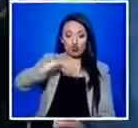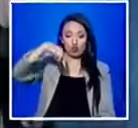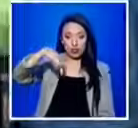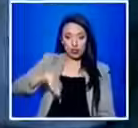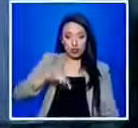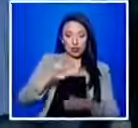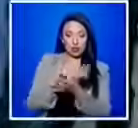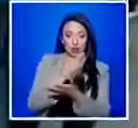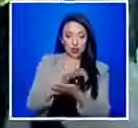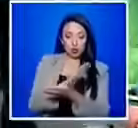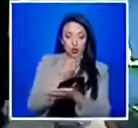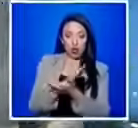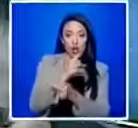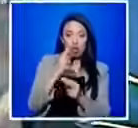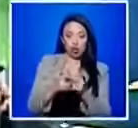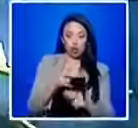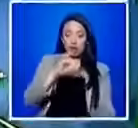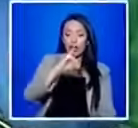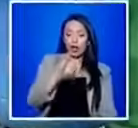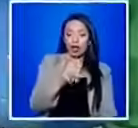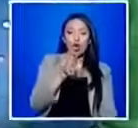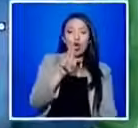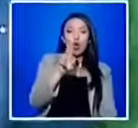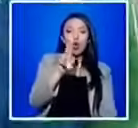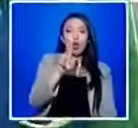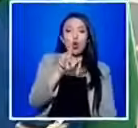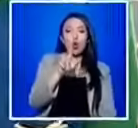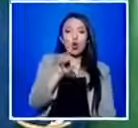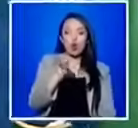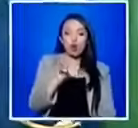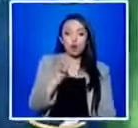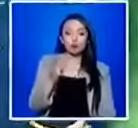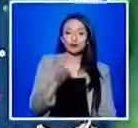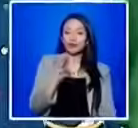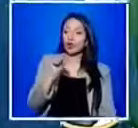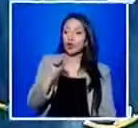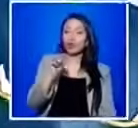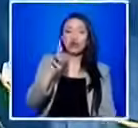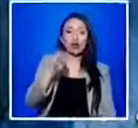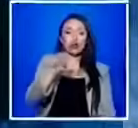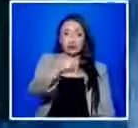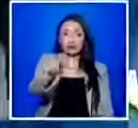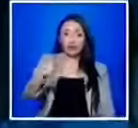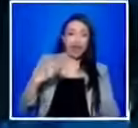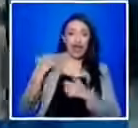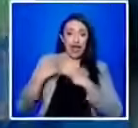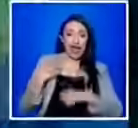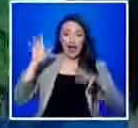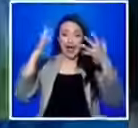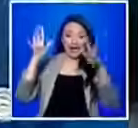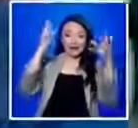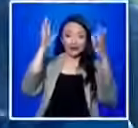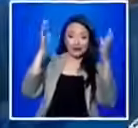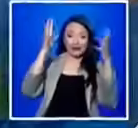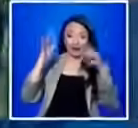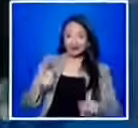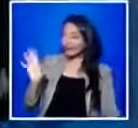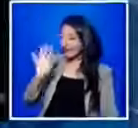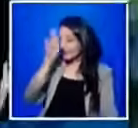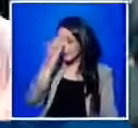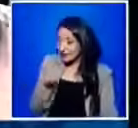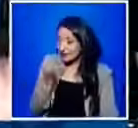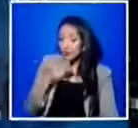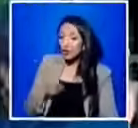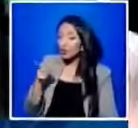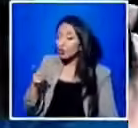están listos los estudiantes de básica elemental. Básicamente están entusiasmadísimos. Ahí están los pequeños. Buenos días.